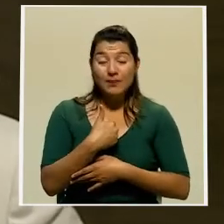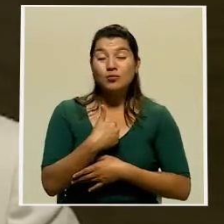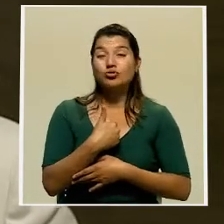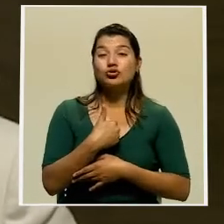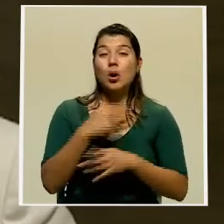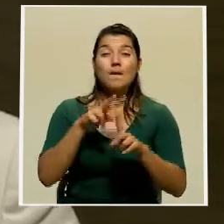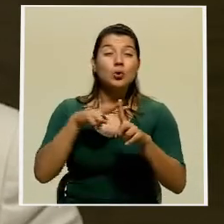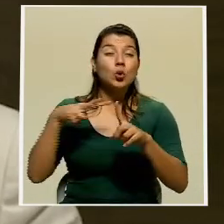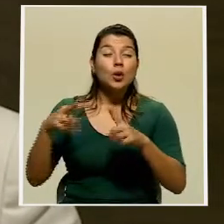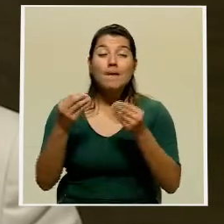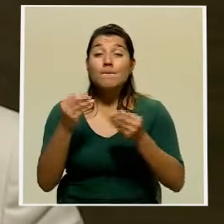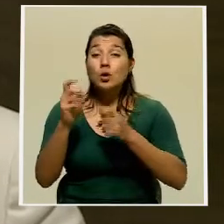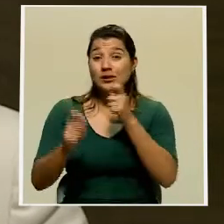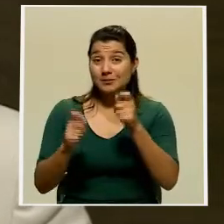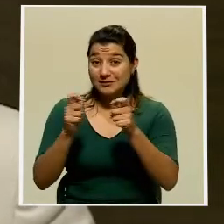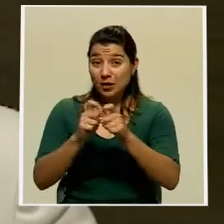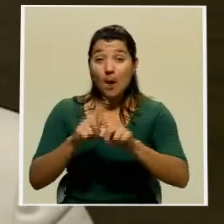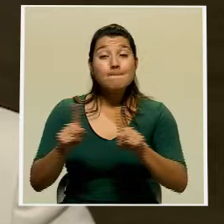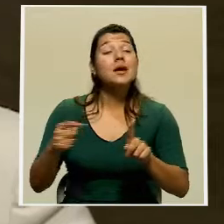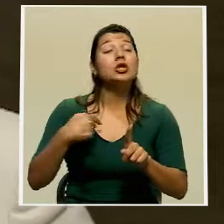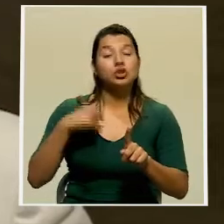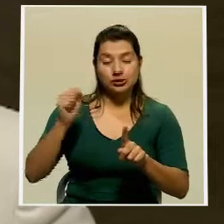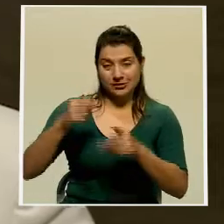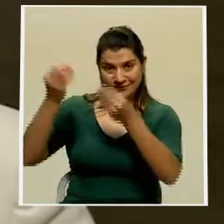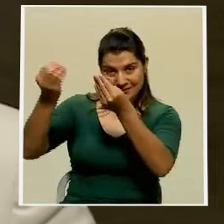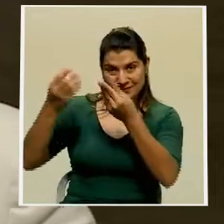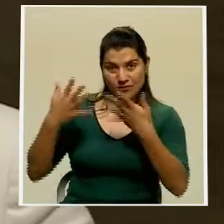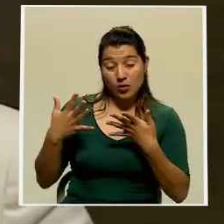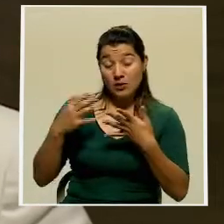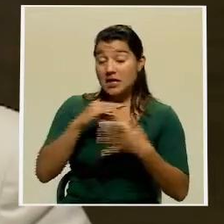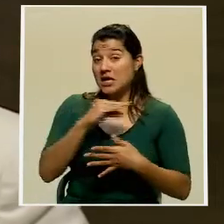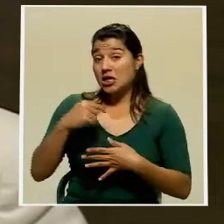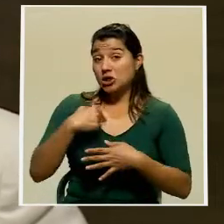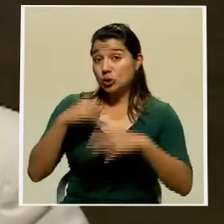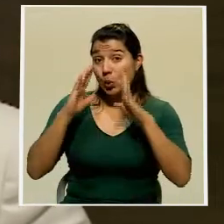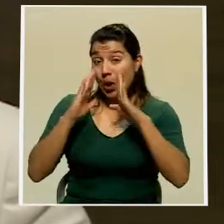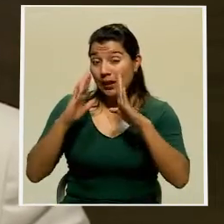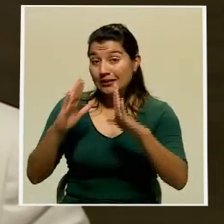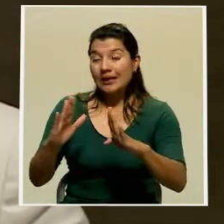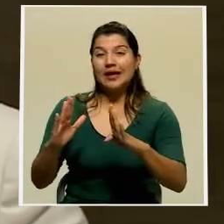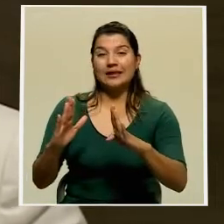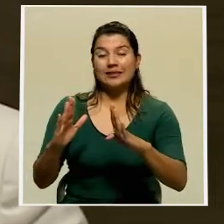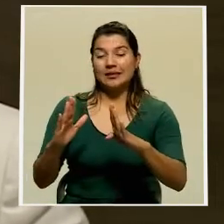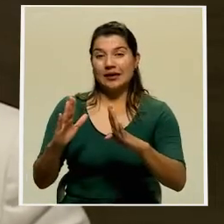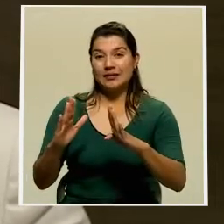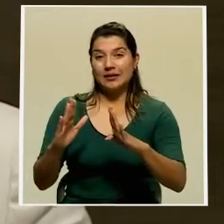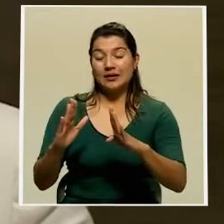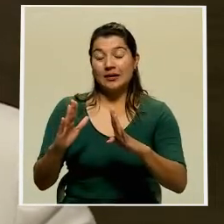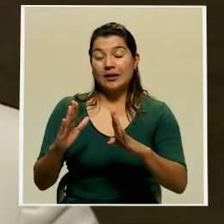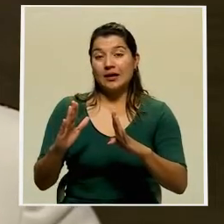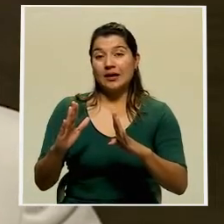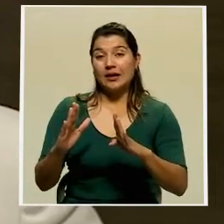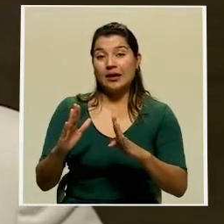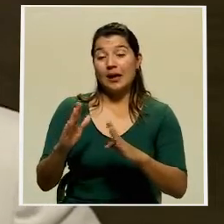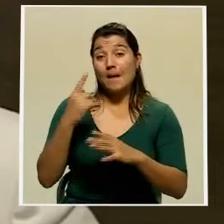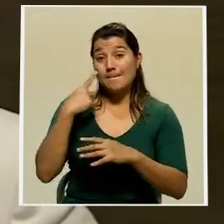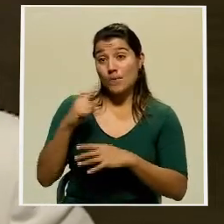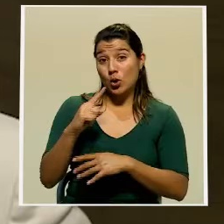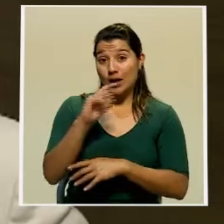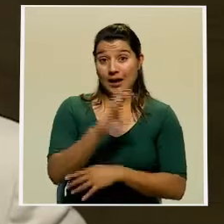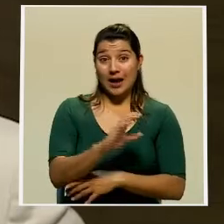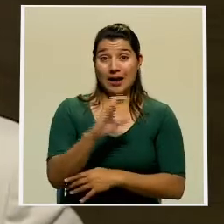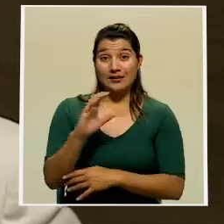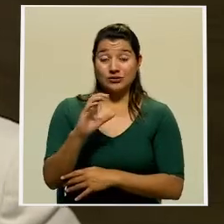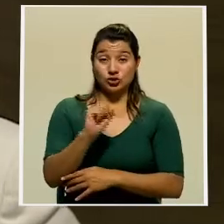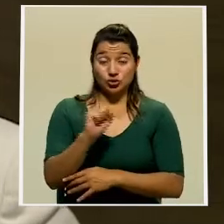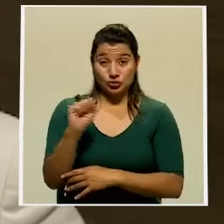puntuales, pero en mi caso sí recibí la información y estoy pendiente de alguna otra que me van a remitir por parte de la Caja